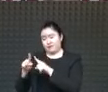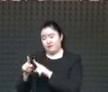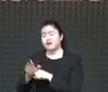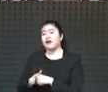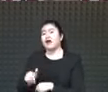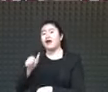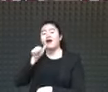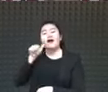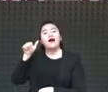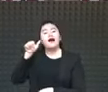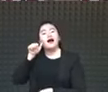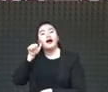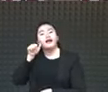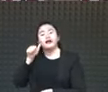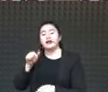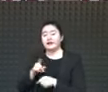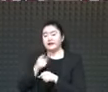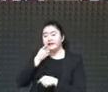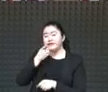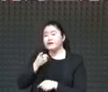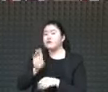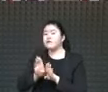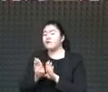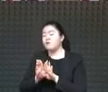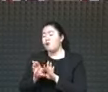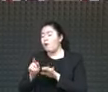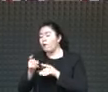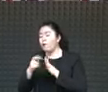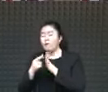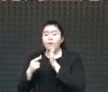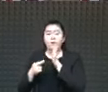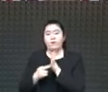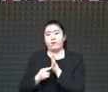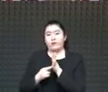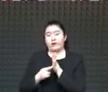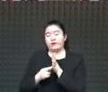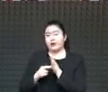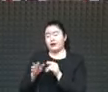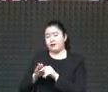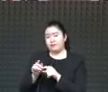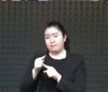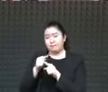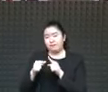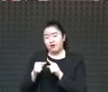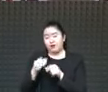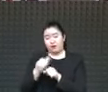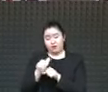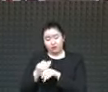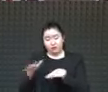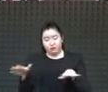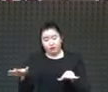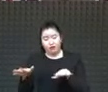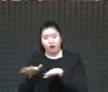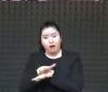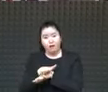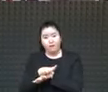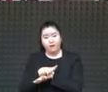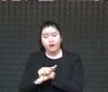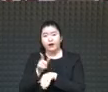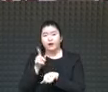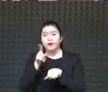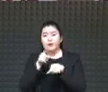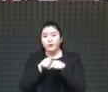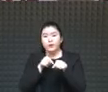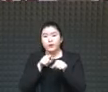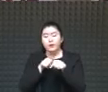identidad institucional del gobierno capitalino. ¿Por qué a medio sexenio cambiar los colores oficiales?